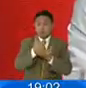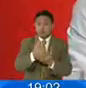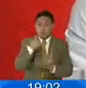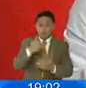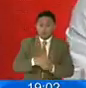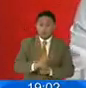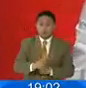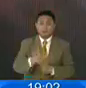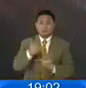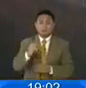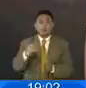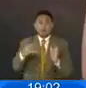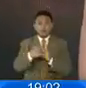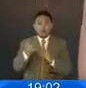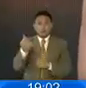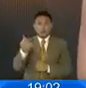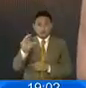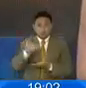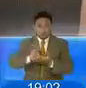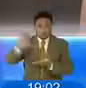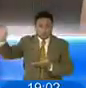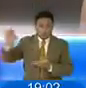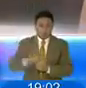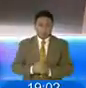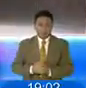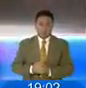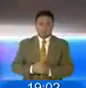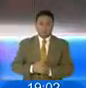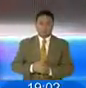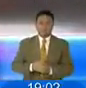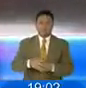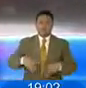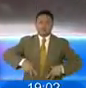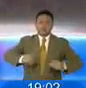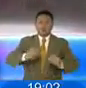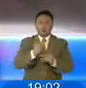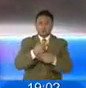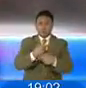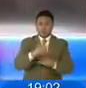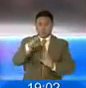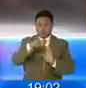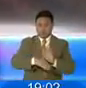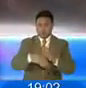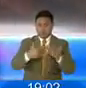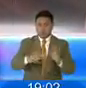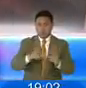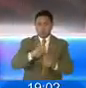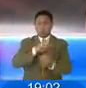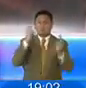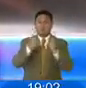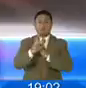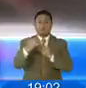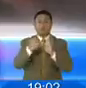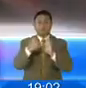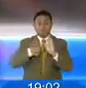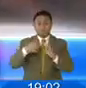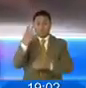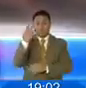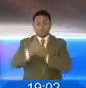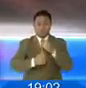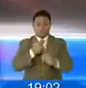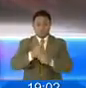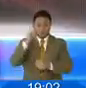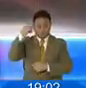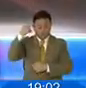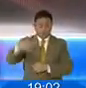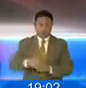impuesto de salida de divisas. También bajando los costos de producción a través de la única reforma en materia tributaria que presentaré en los 4 años